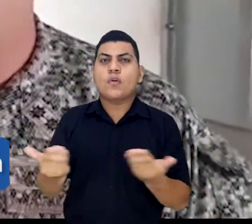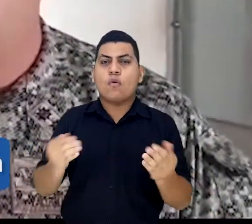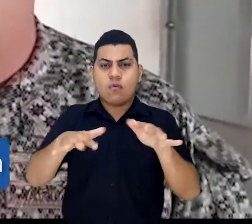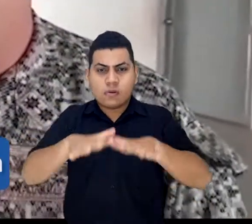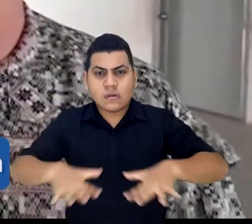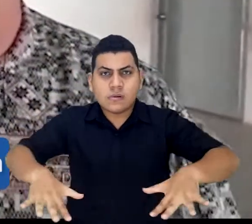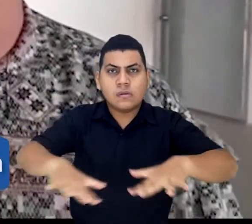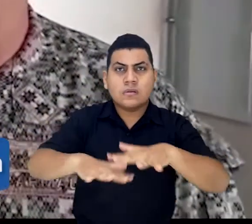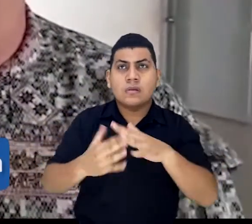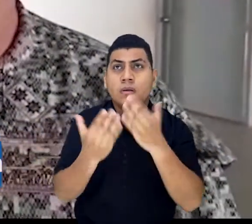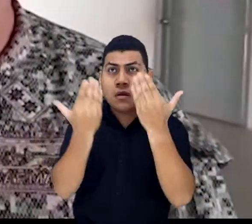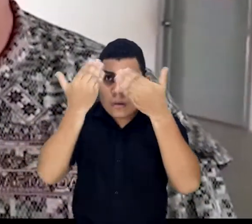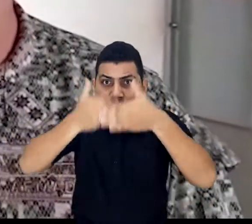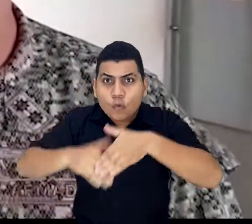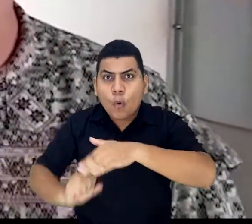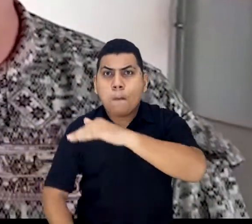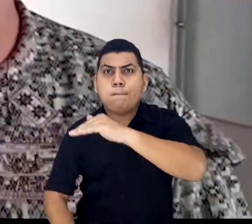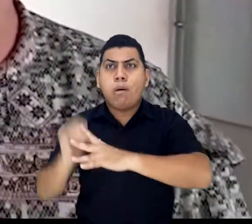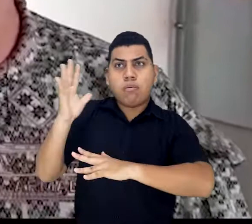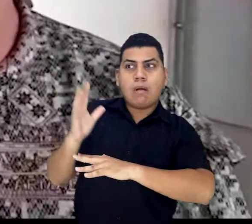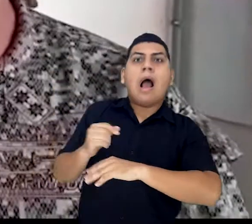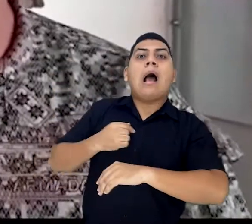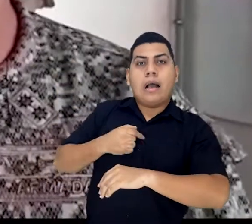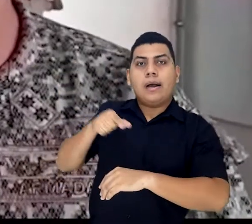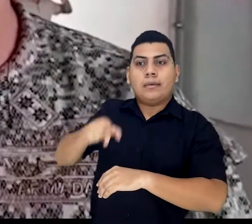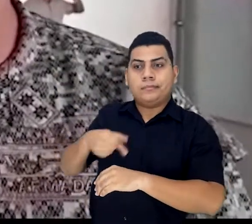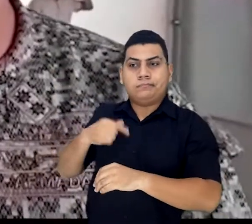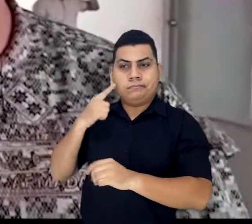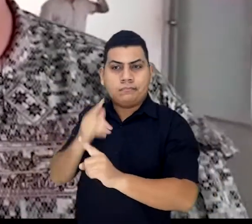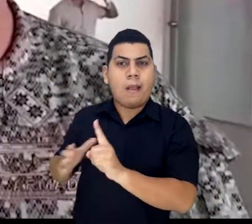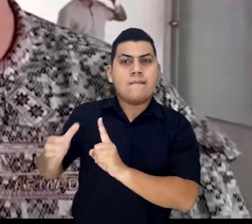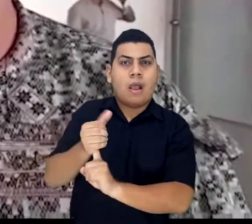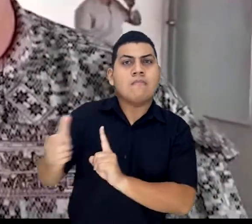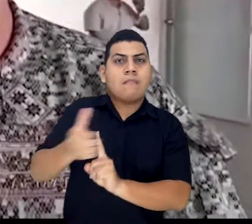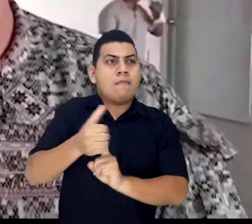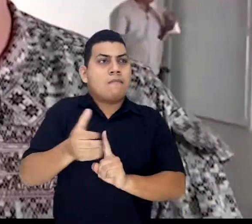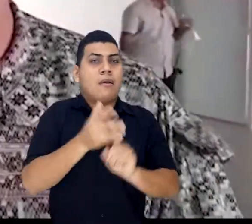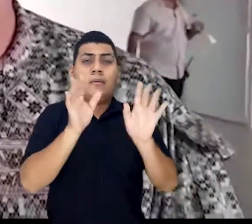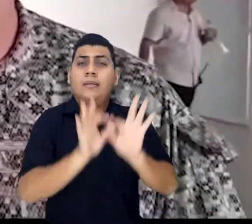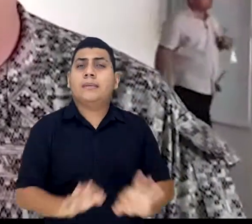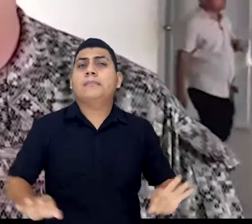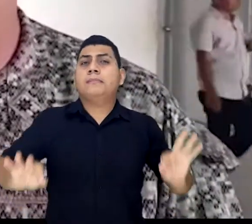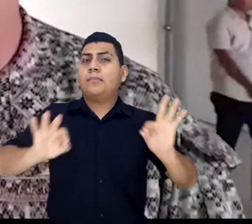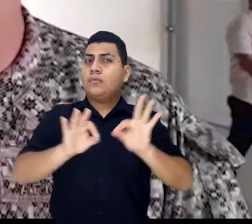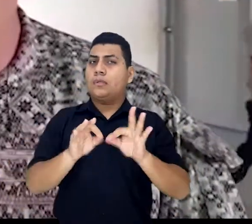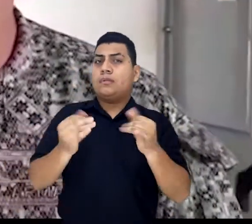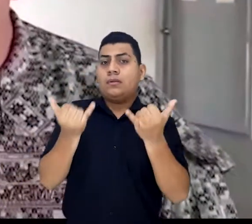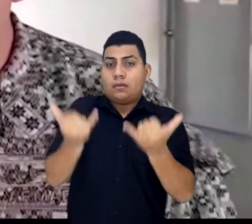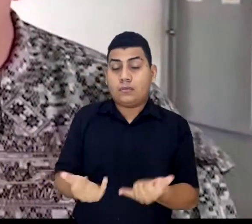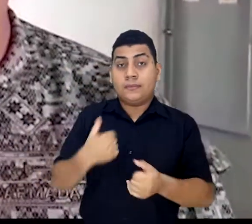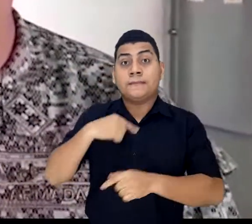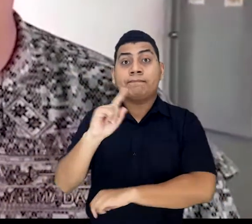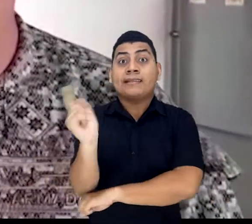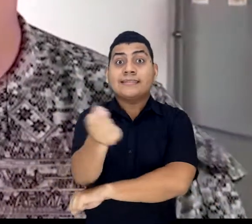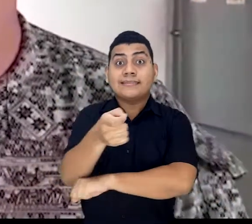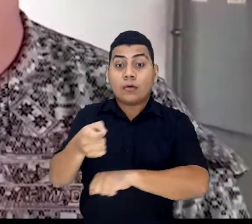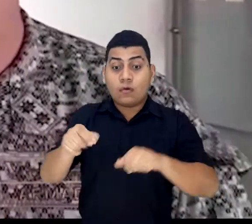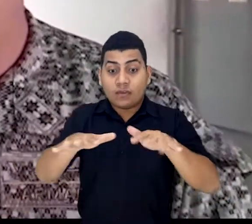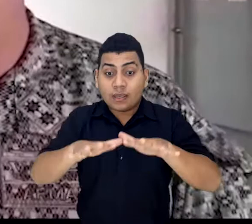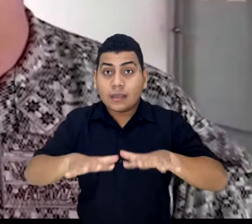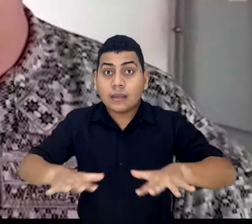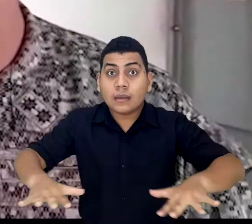humanitario ha llegado ya a un punto importante donde podemos decir que San Onofre, este